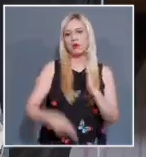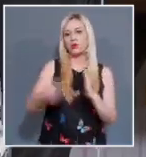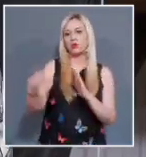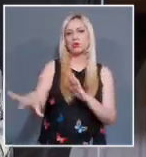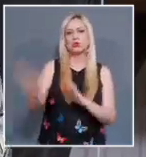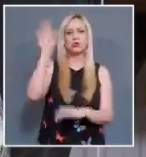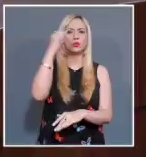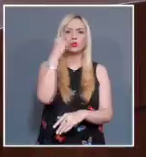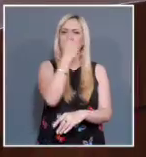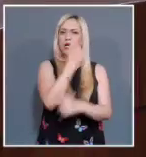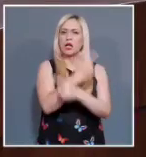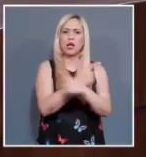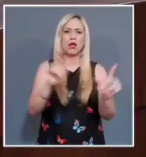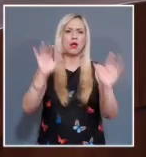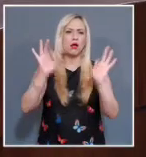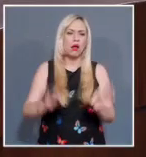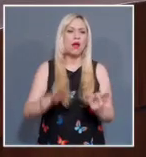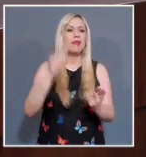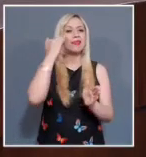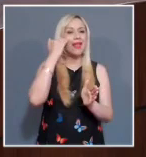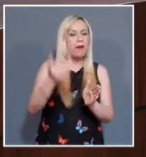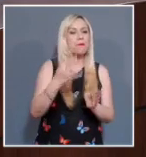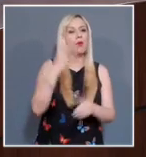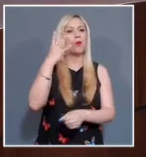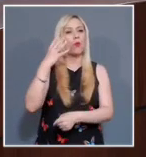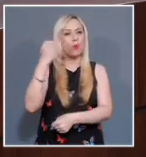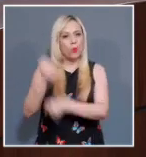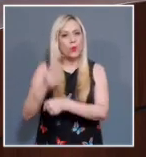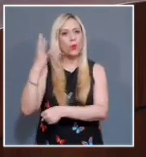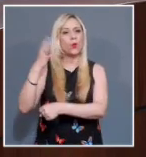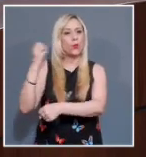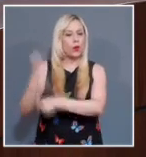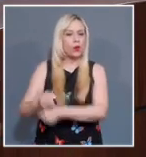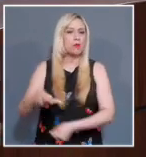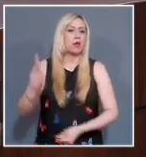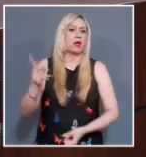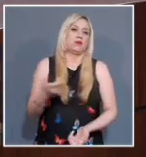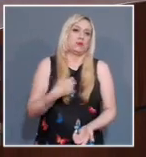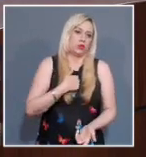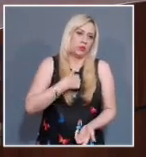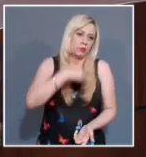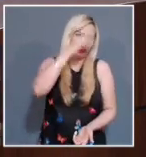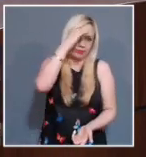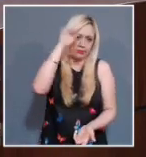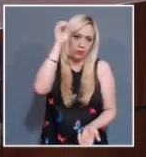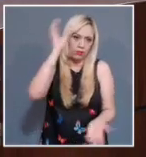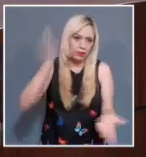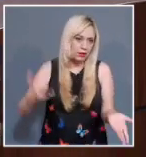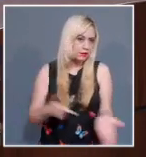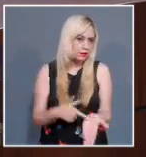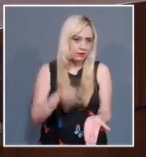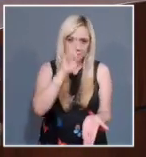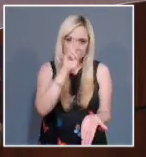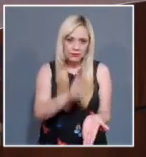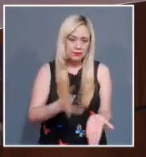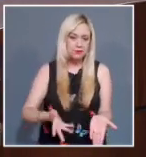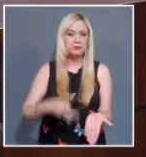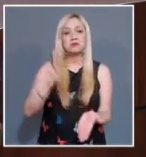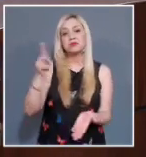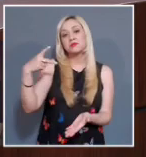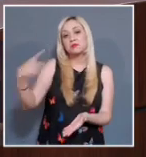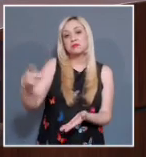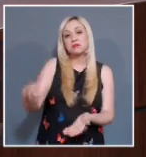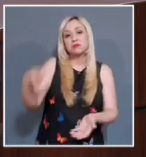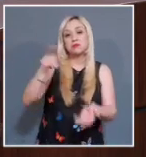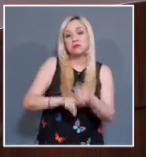y periódicas que Considero que se armonizan los derechos de autodeterminación y autoorganización de los partidos y el respeto